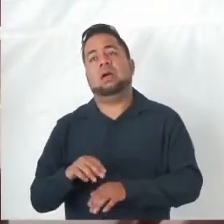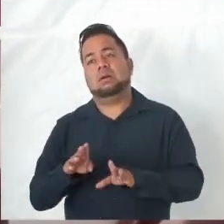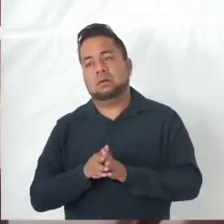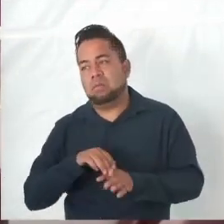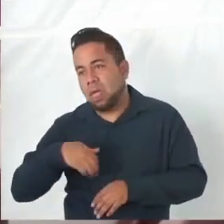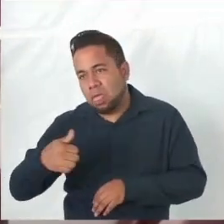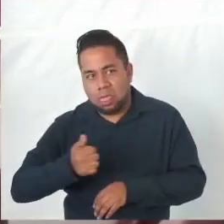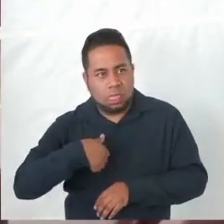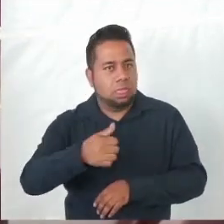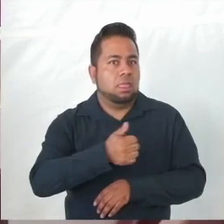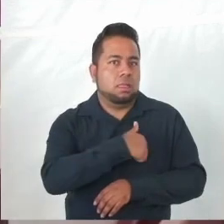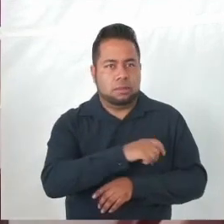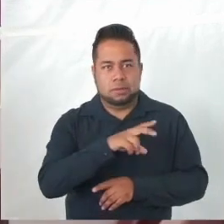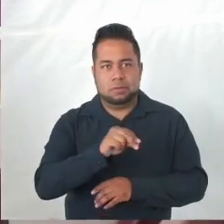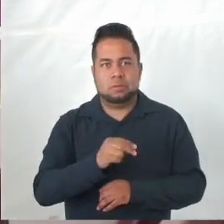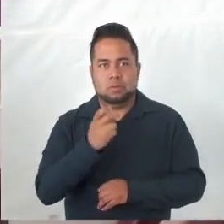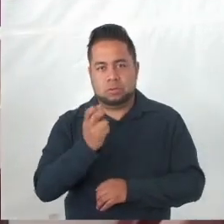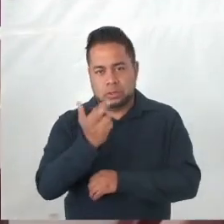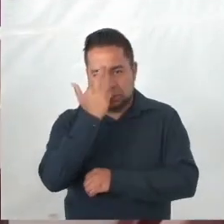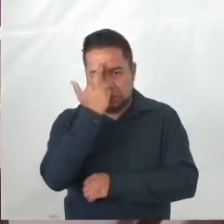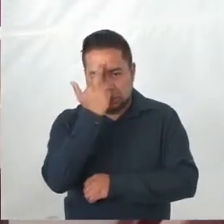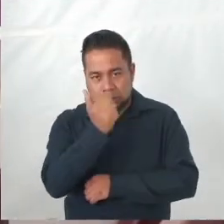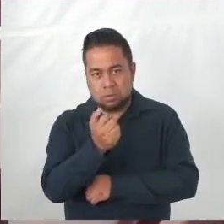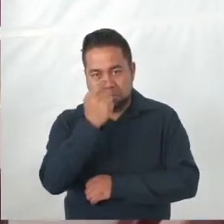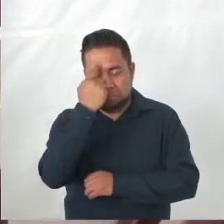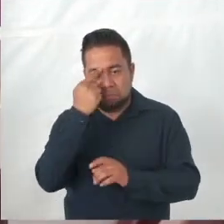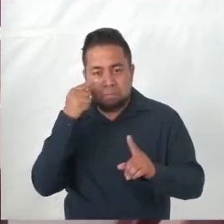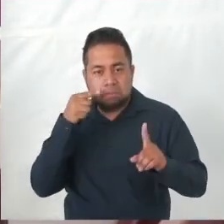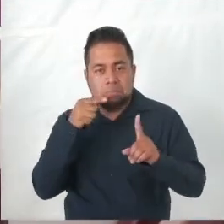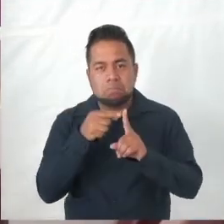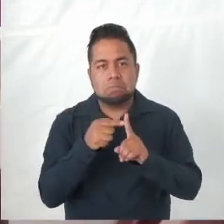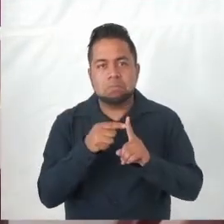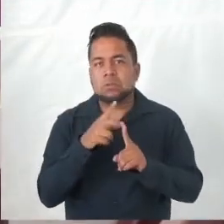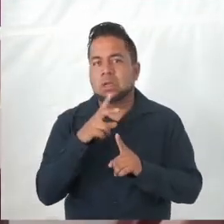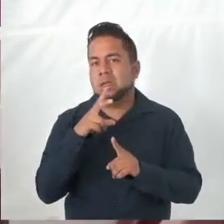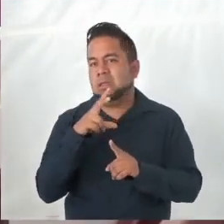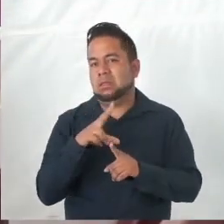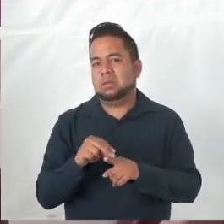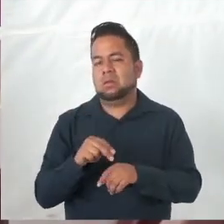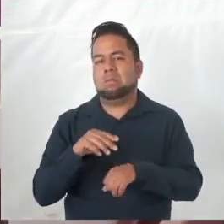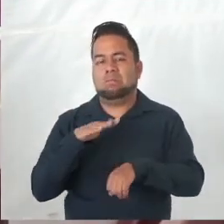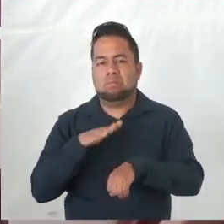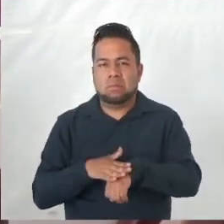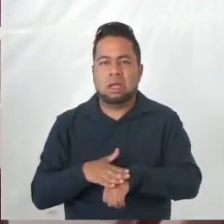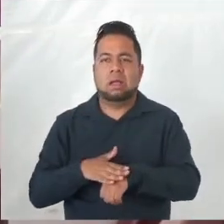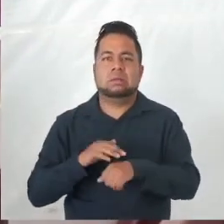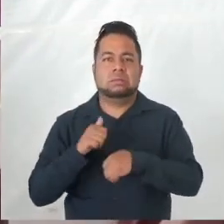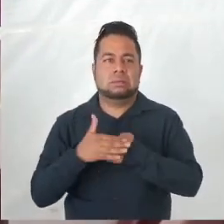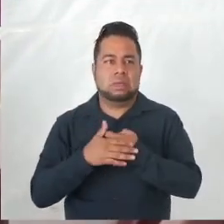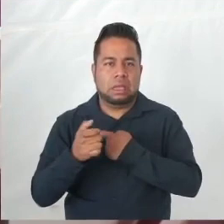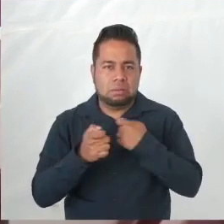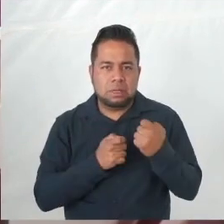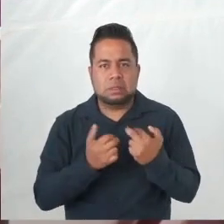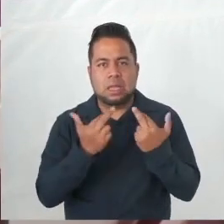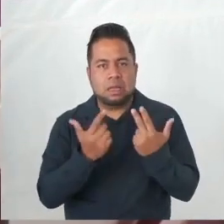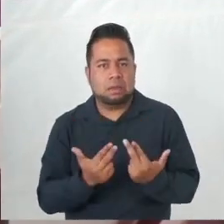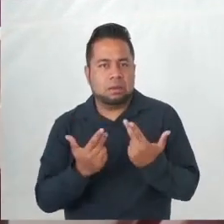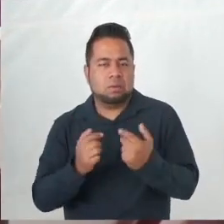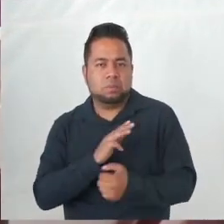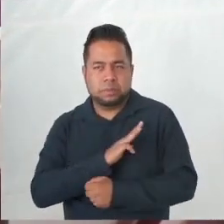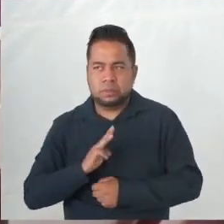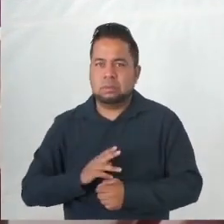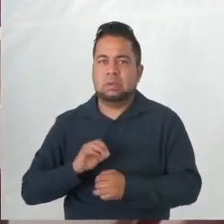todos los aspectos. Ante ello, con la finalidad de no causar un detrimento en la administración pública